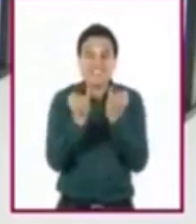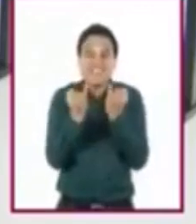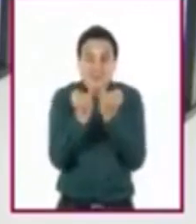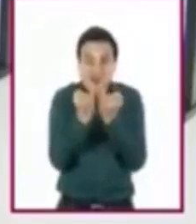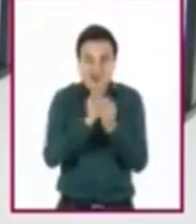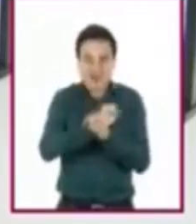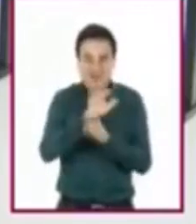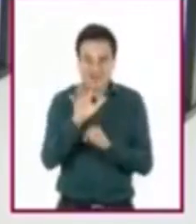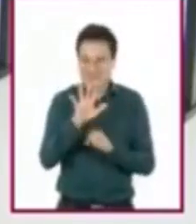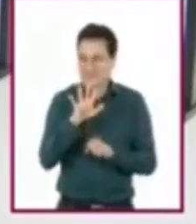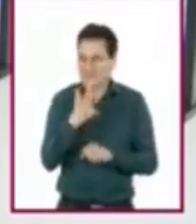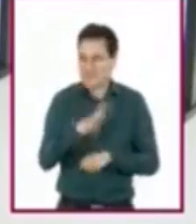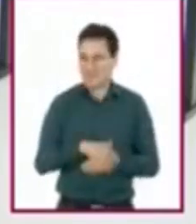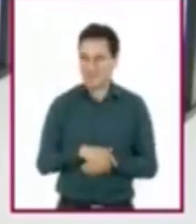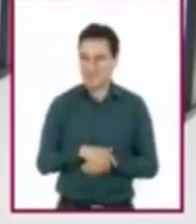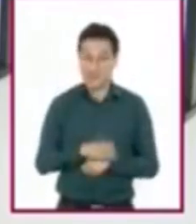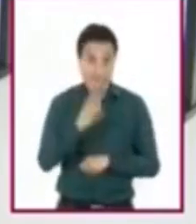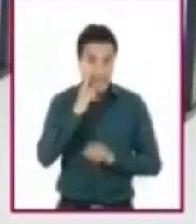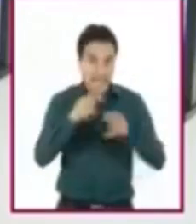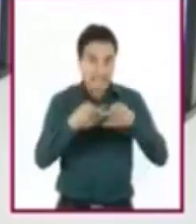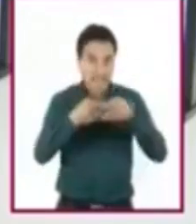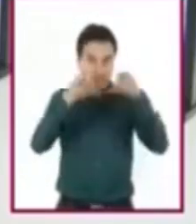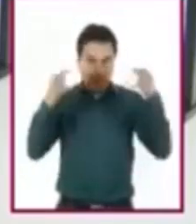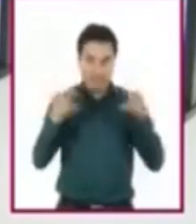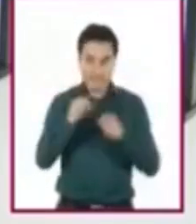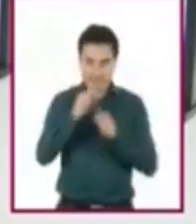actualmente. Escuchen con atención.